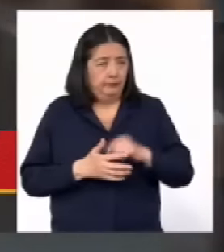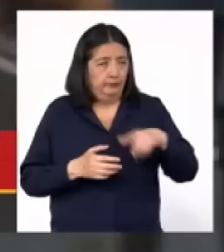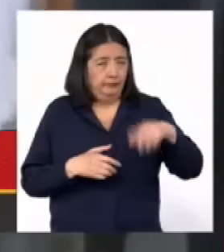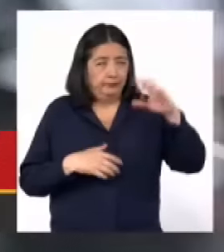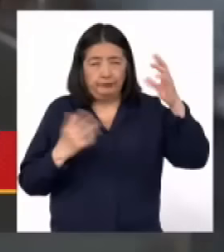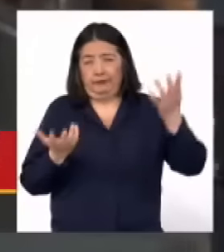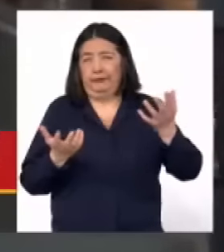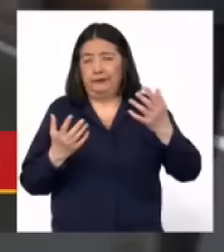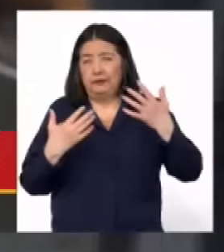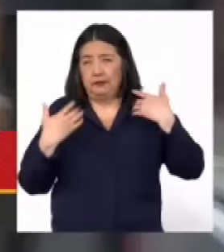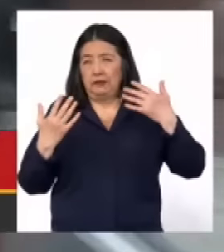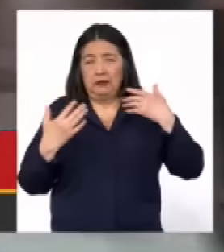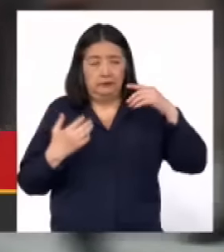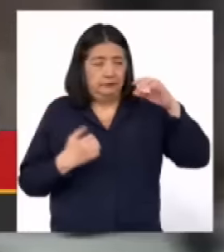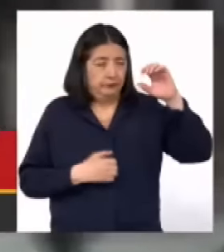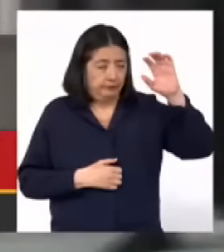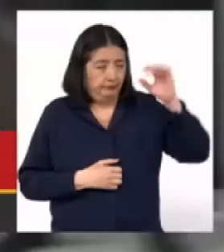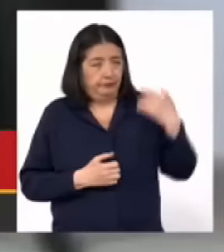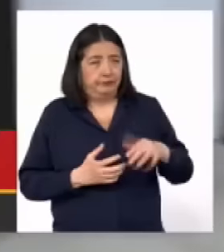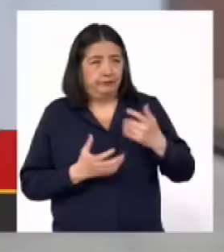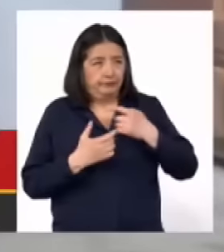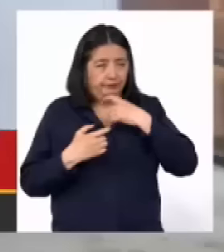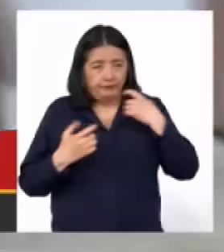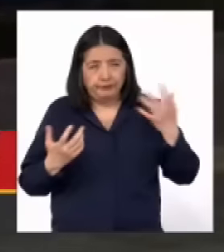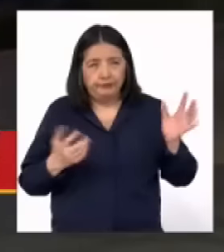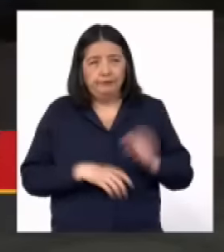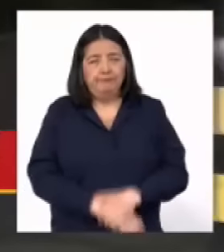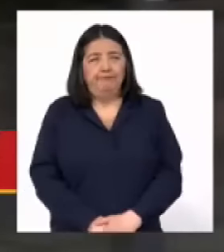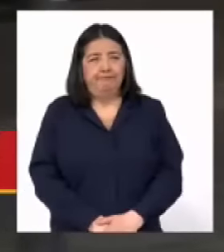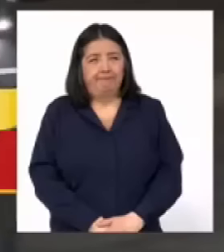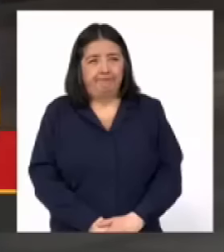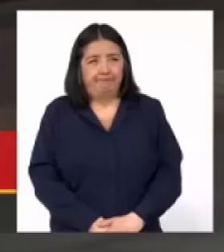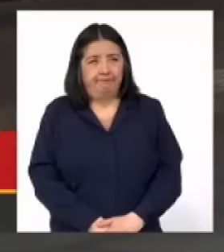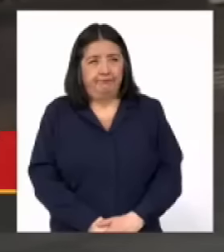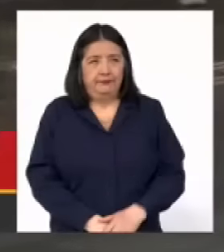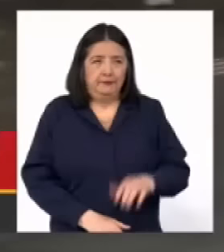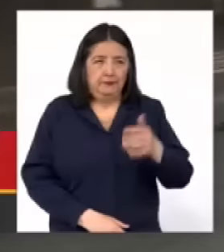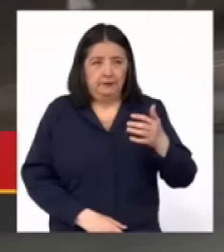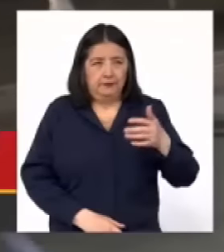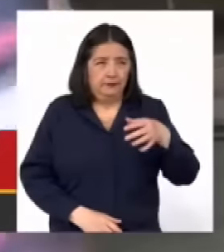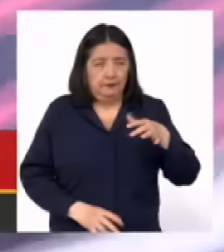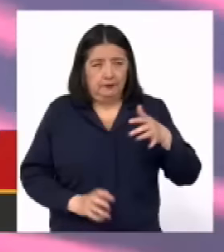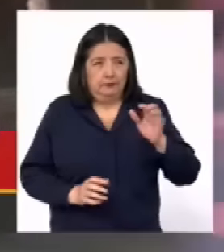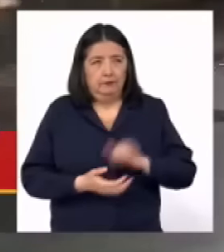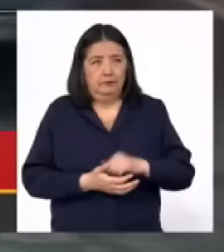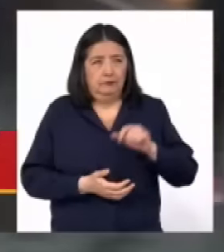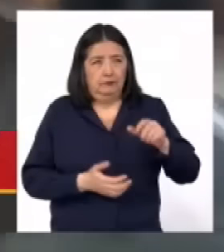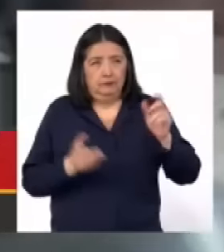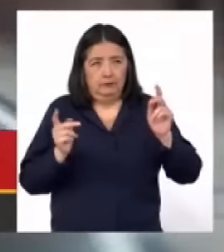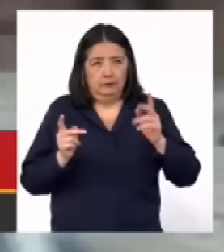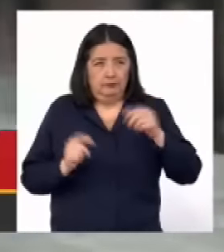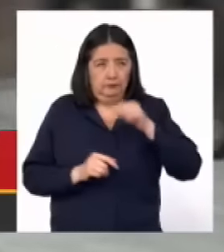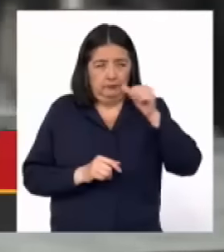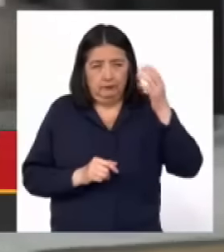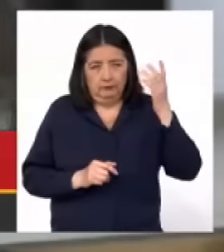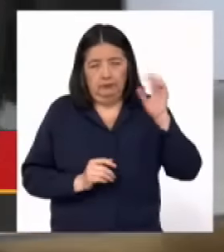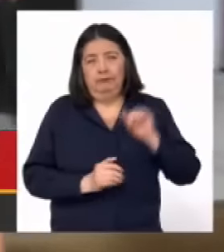es tropical, llueve y al toque se seca todo. Entonces, más o menos... eso es lo que ha pasado el día de